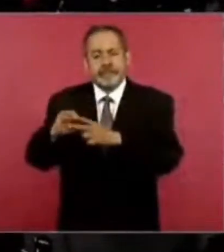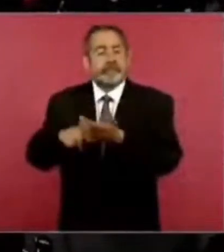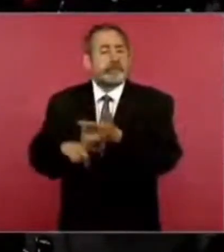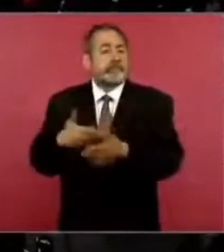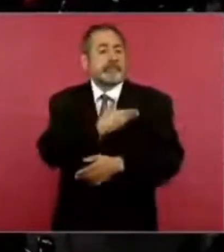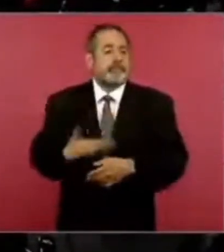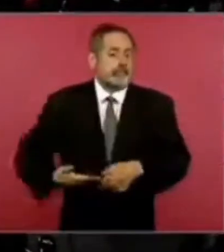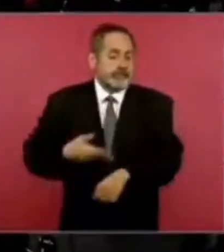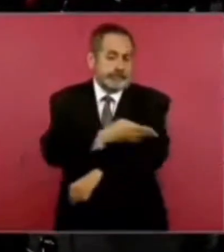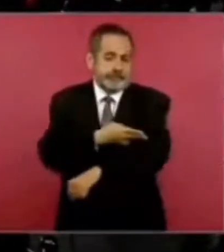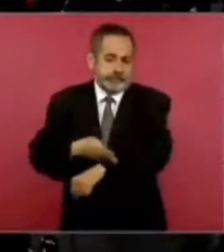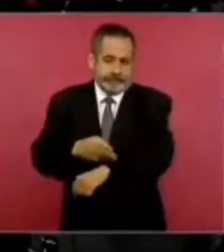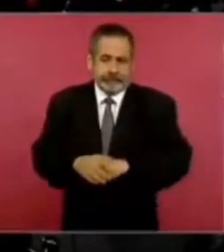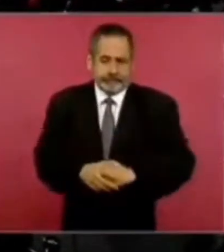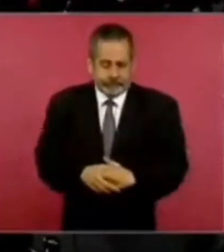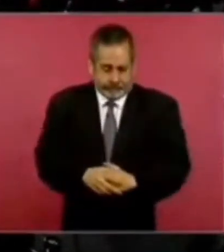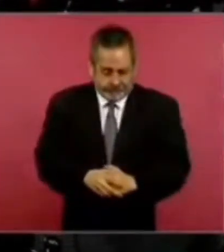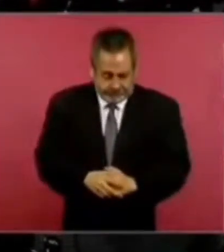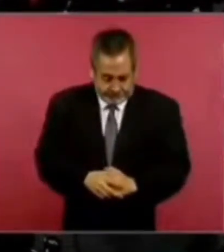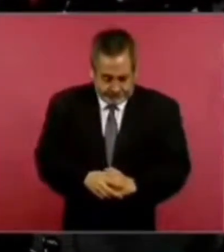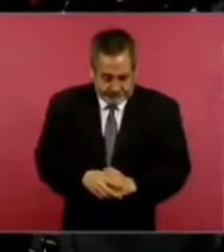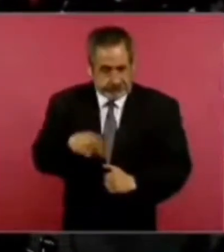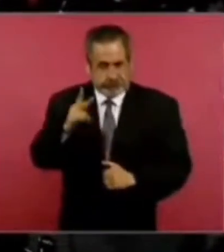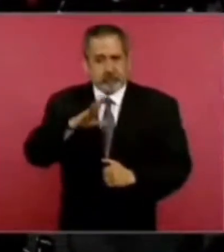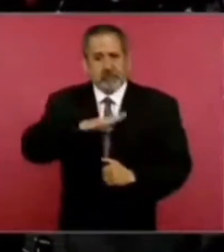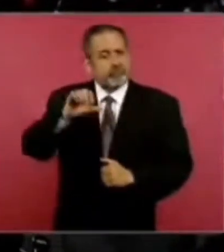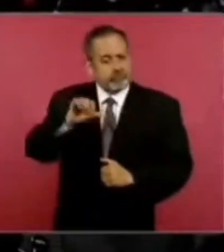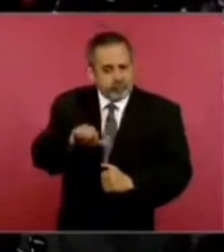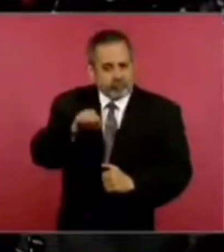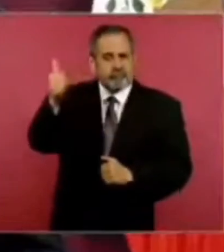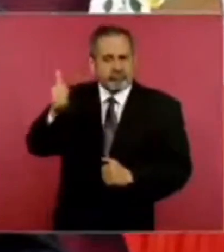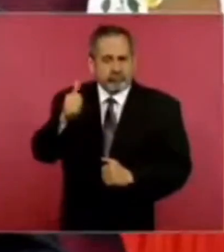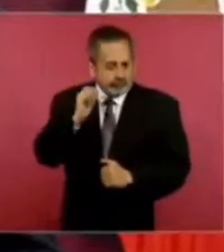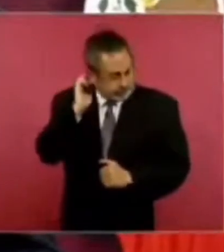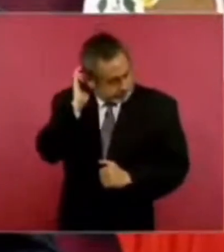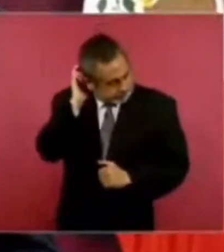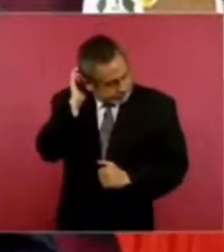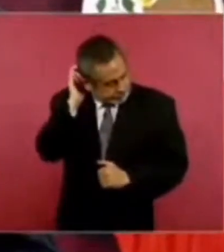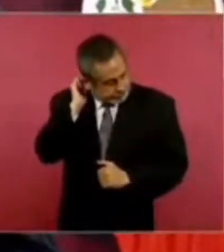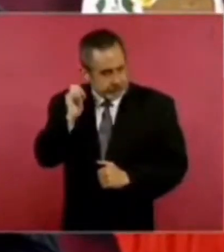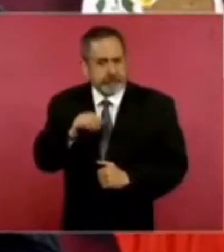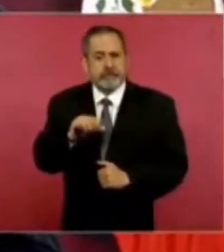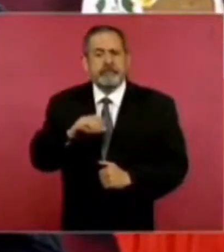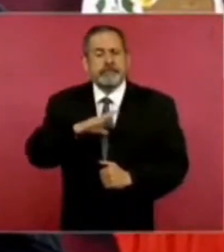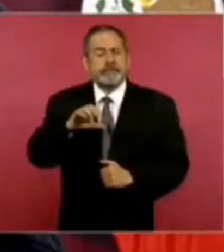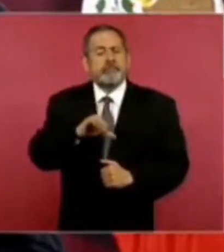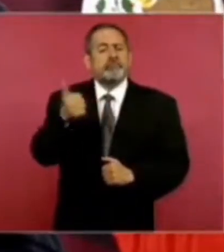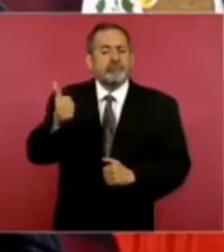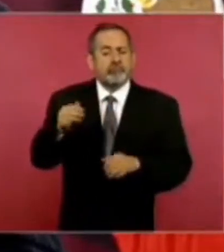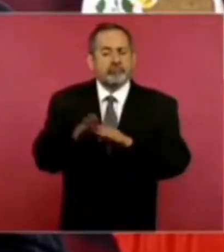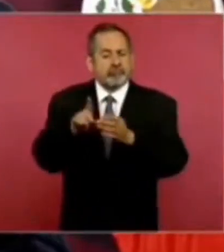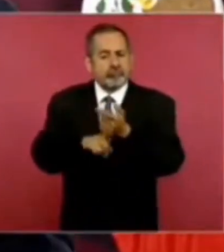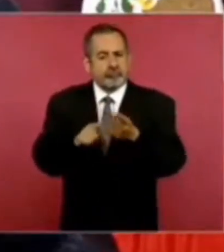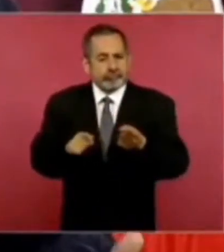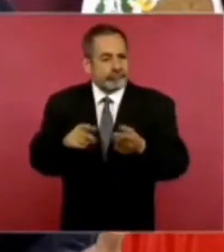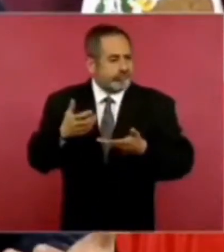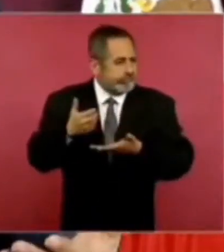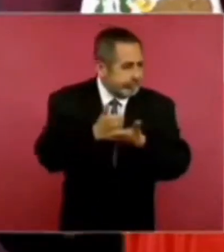se llevaban a cabo estas operaciones, que